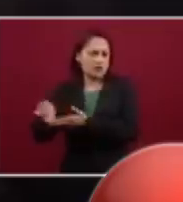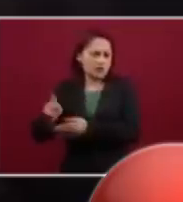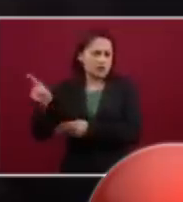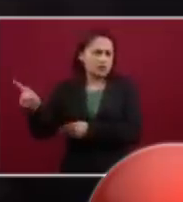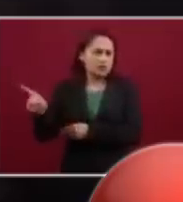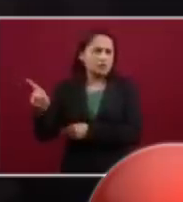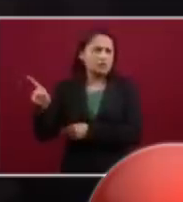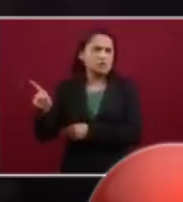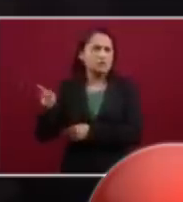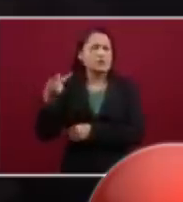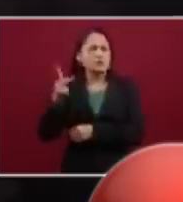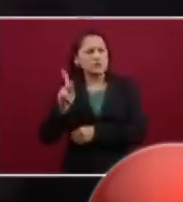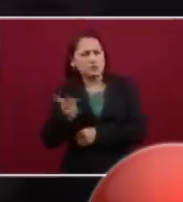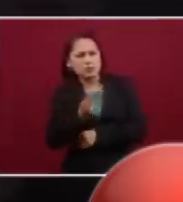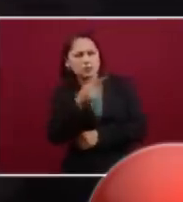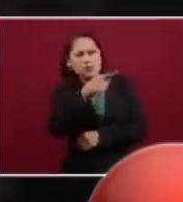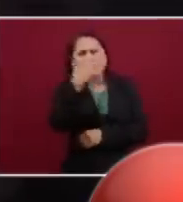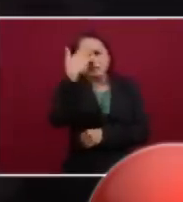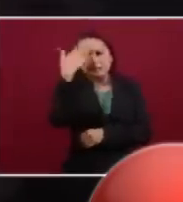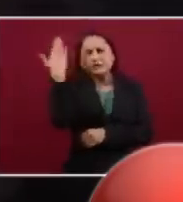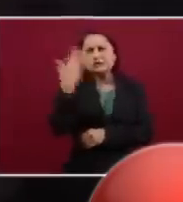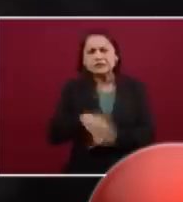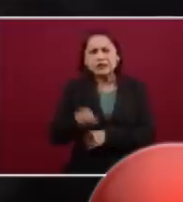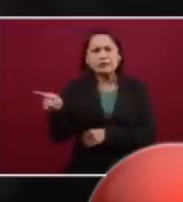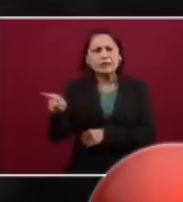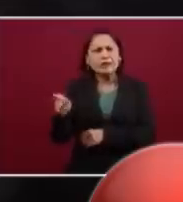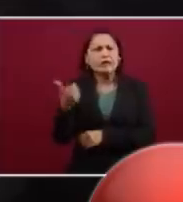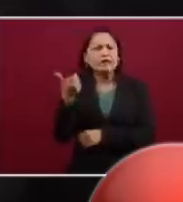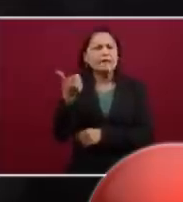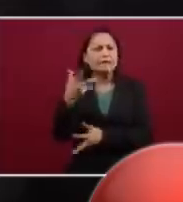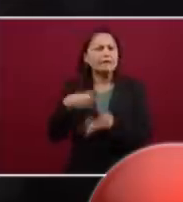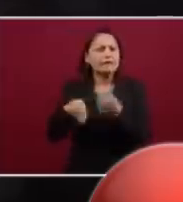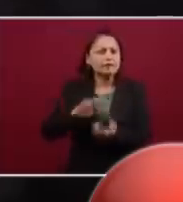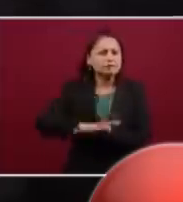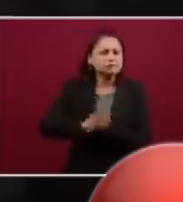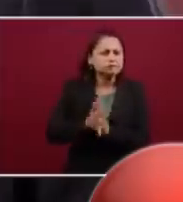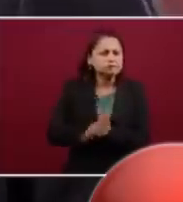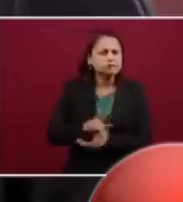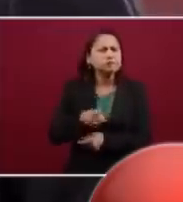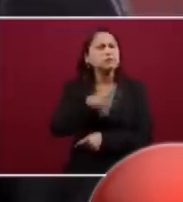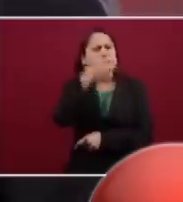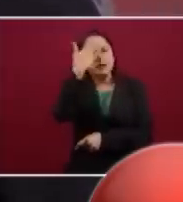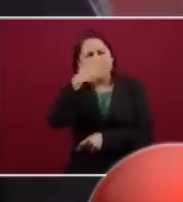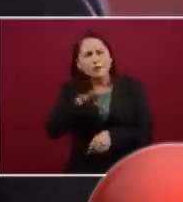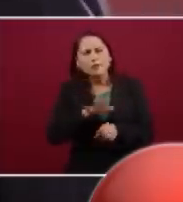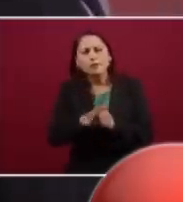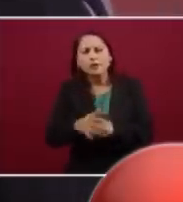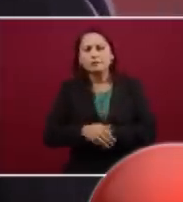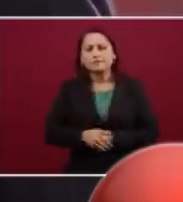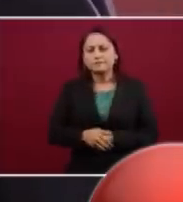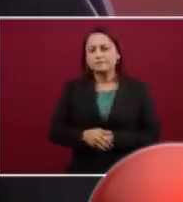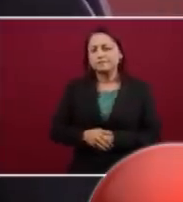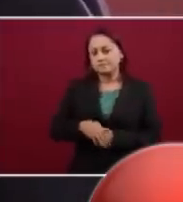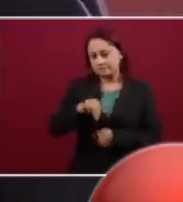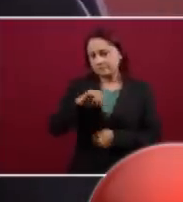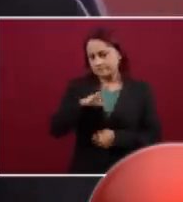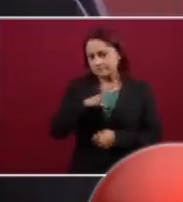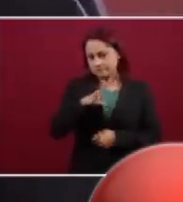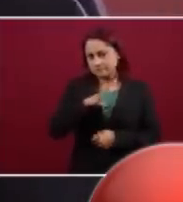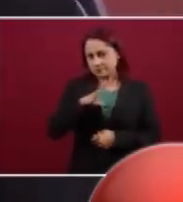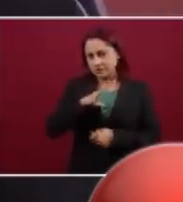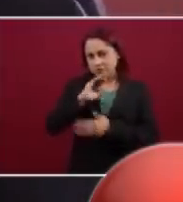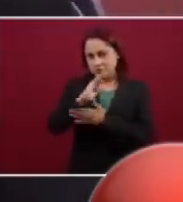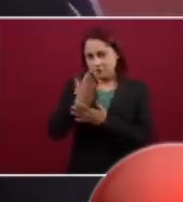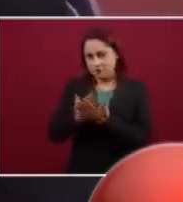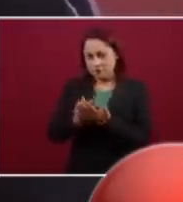todo por la cuestión de el lavado de dinero? Si nos podría dar detalles por parte de lo que tiene la... Pues tengo la información que dio a